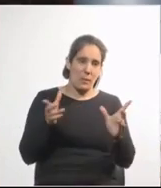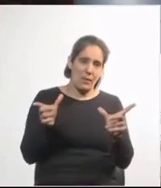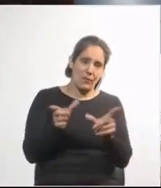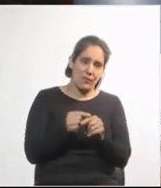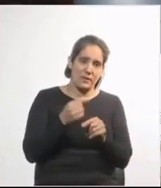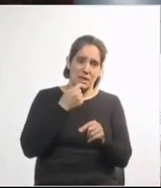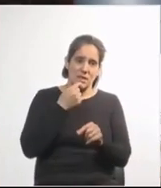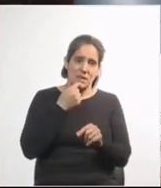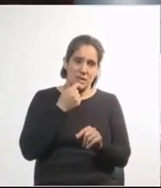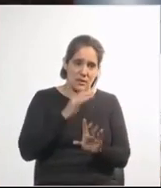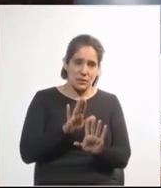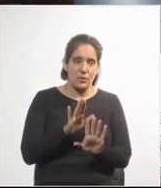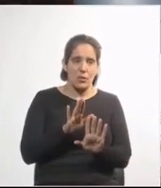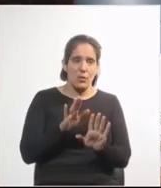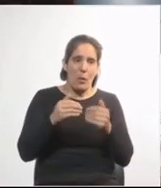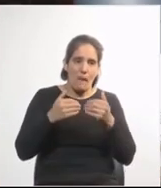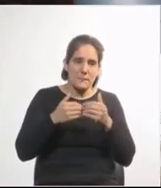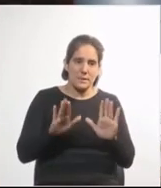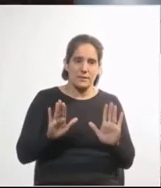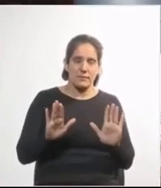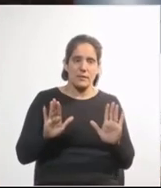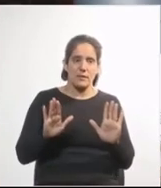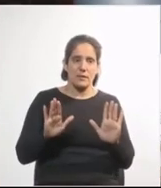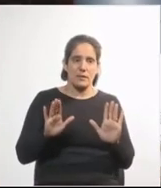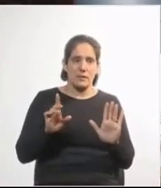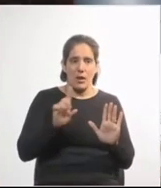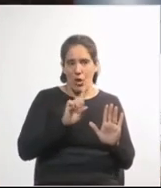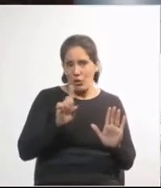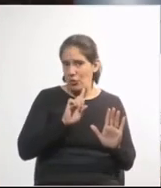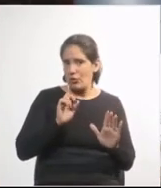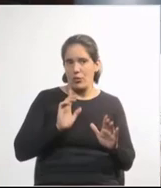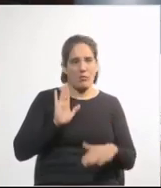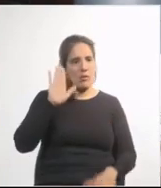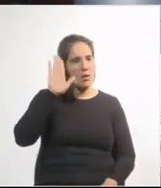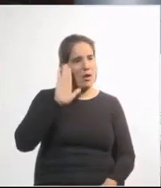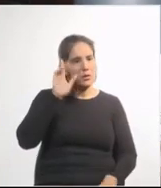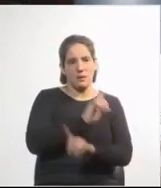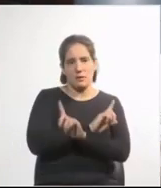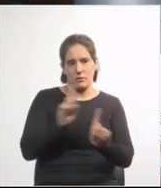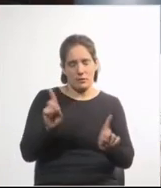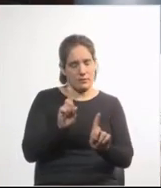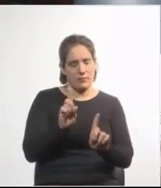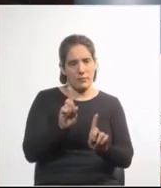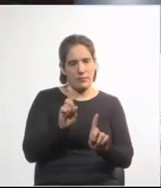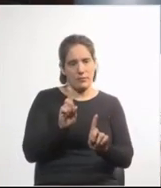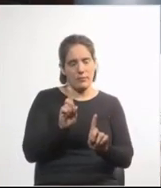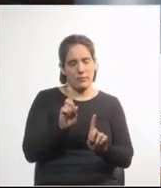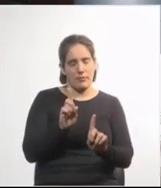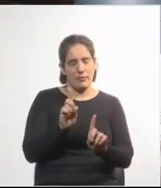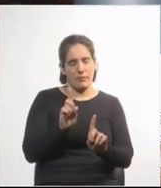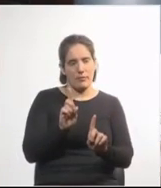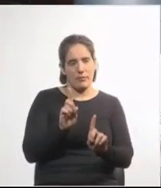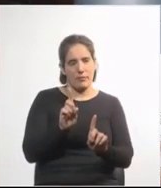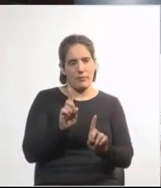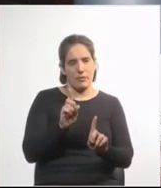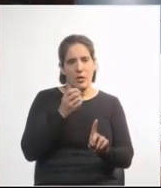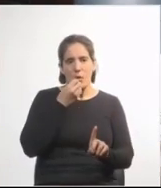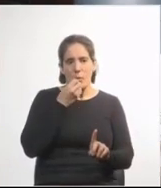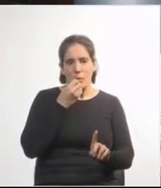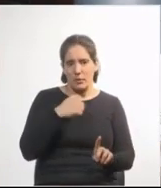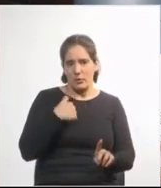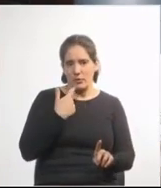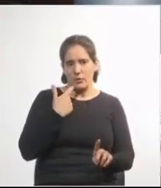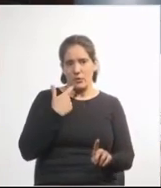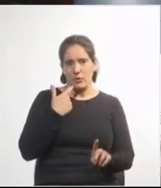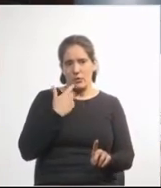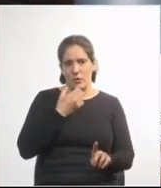esto señalando, como decía al principio, que no vamos a acompañar en este proyecto porque hemos tratado de